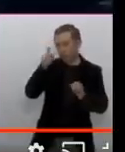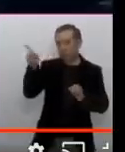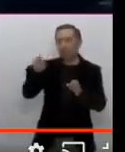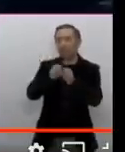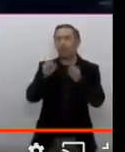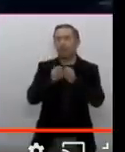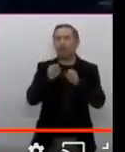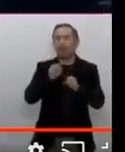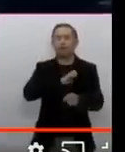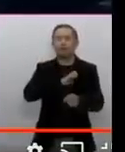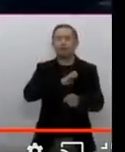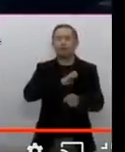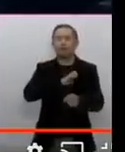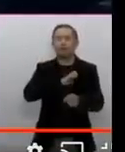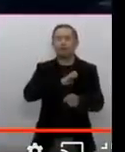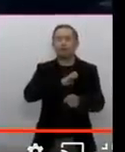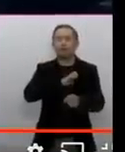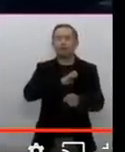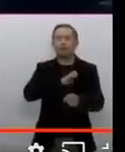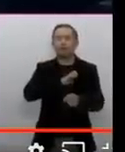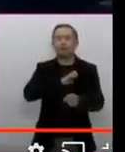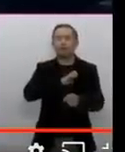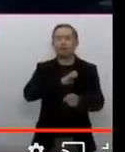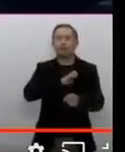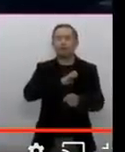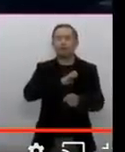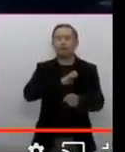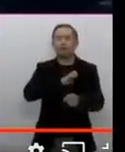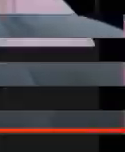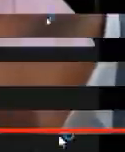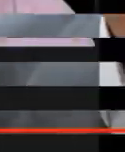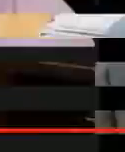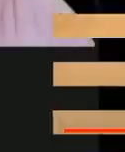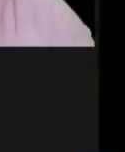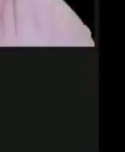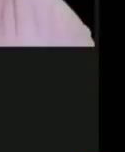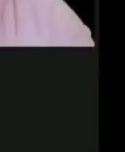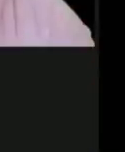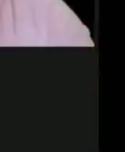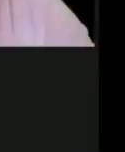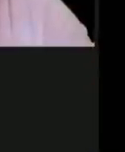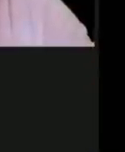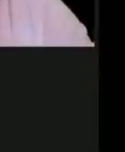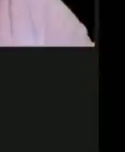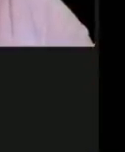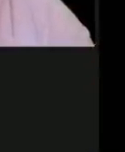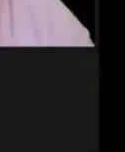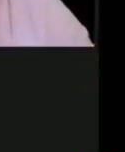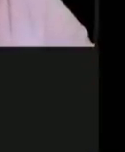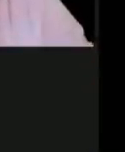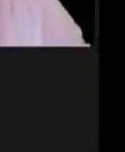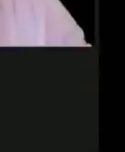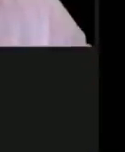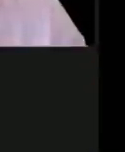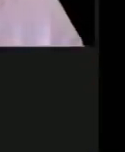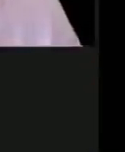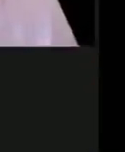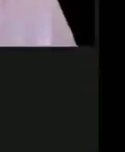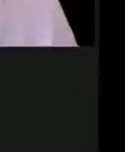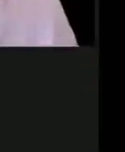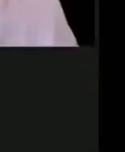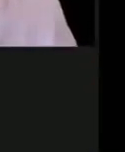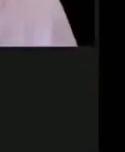del poder oficial de la federación o sea esta logros o córdoba después de que el trife